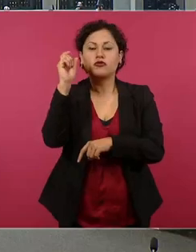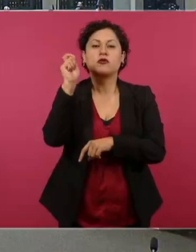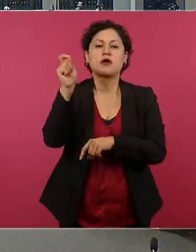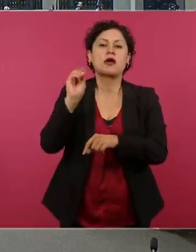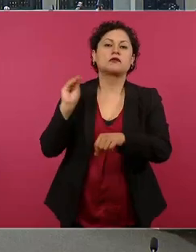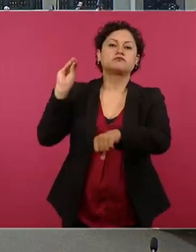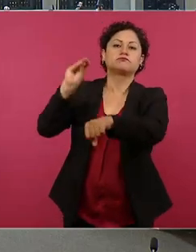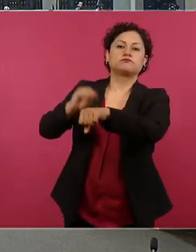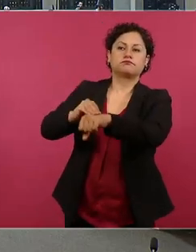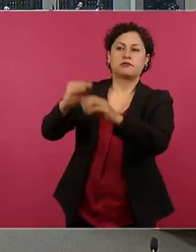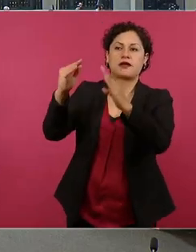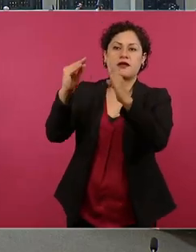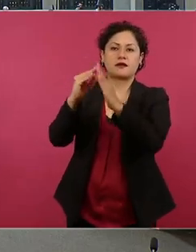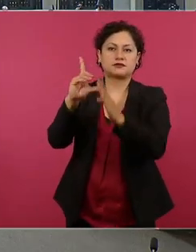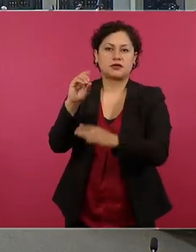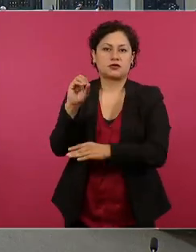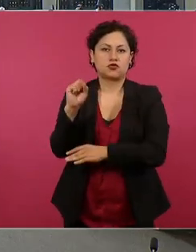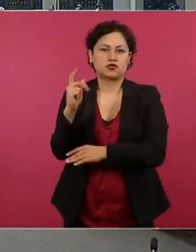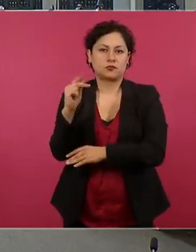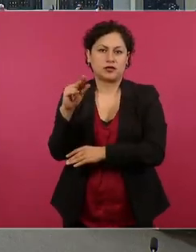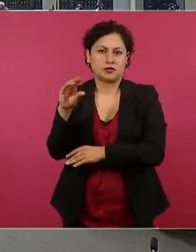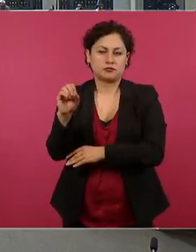Gracias. Muy bien.